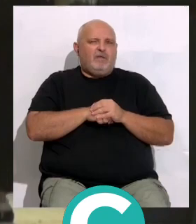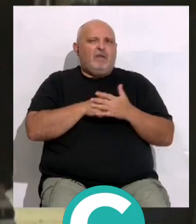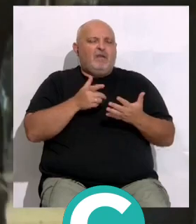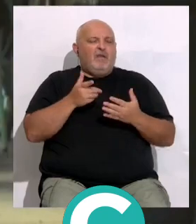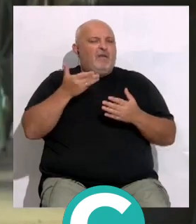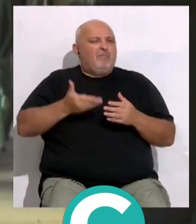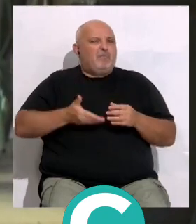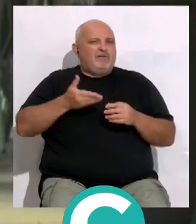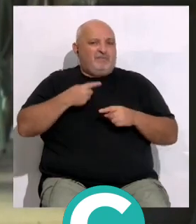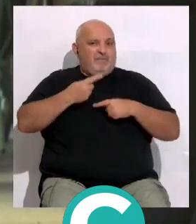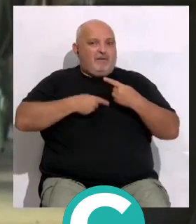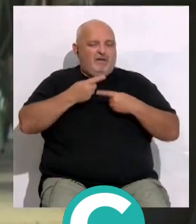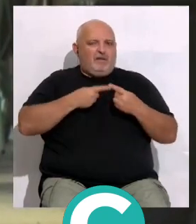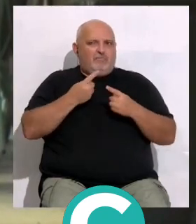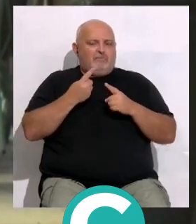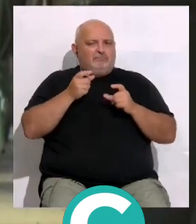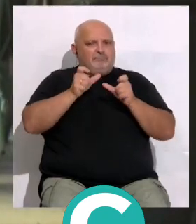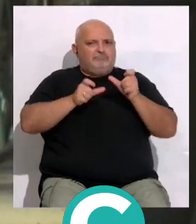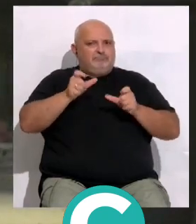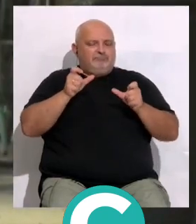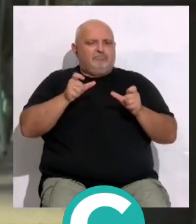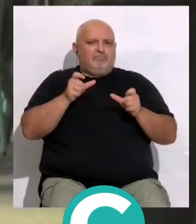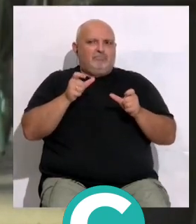de la importancia de la familia como un agente